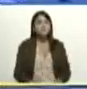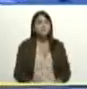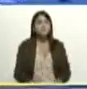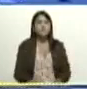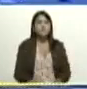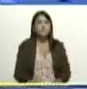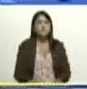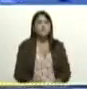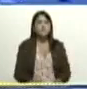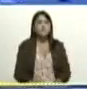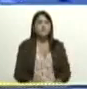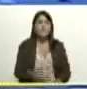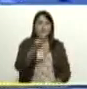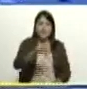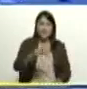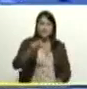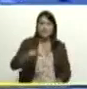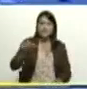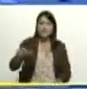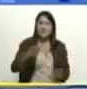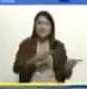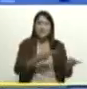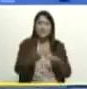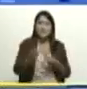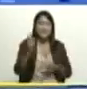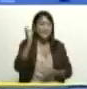Queridos invitados, queridas invitadas,